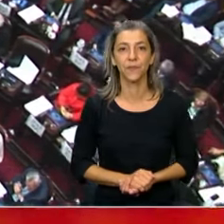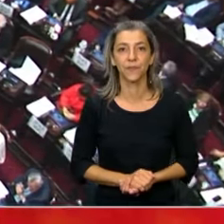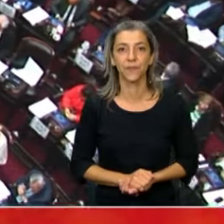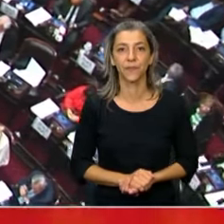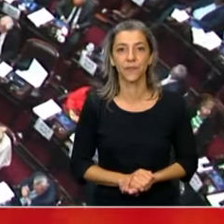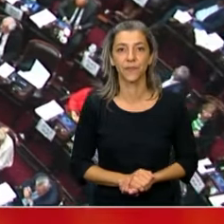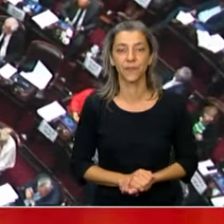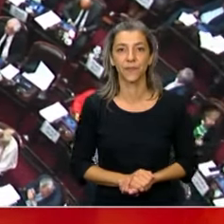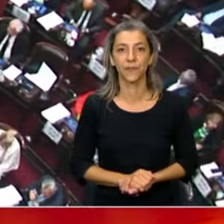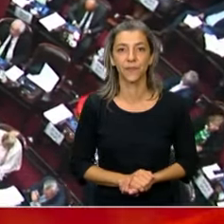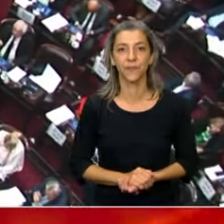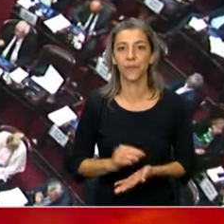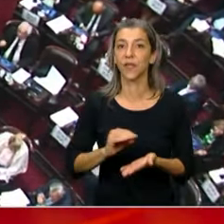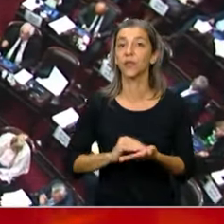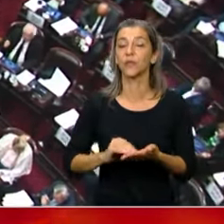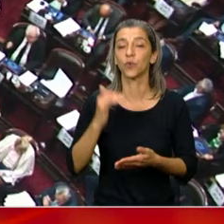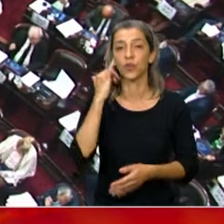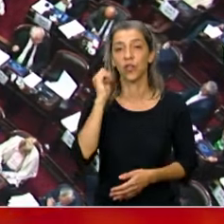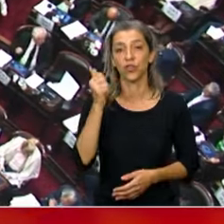pedrini diputado